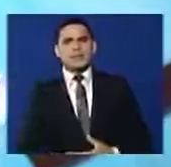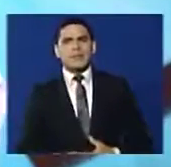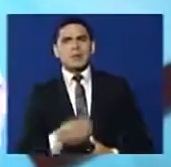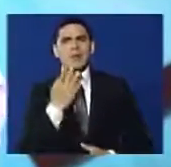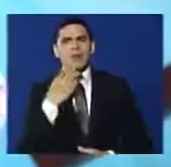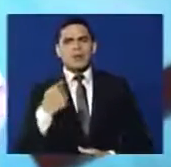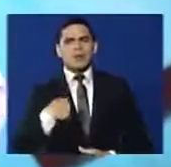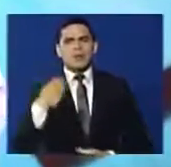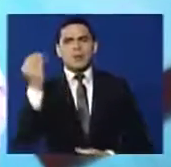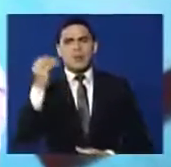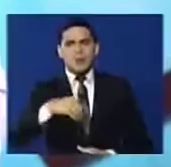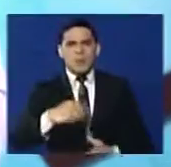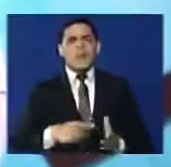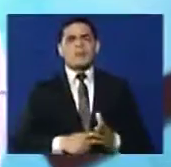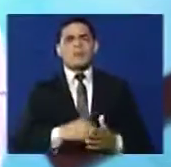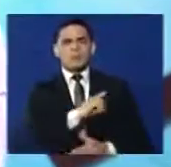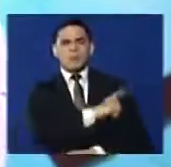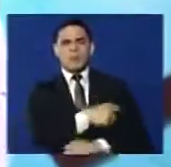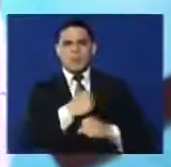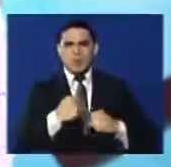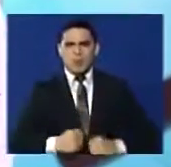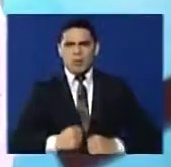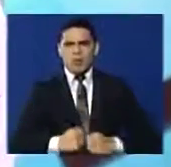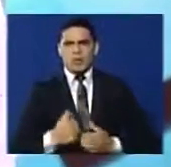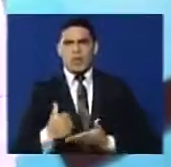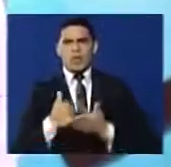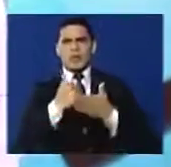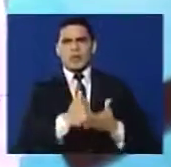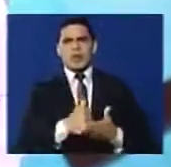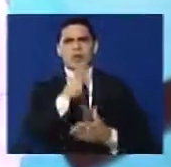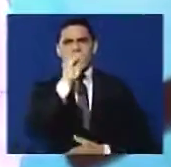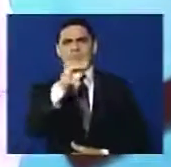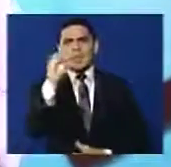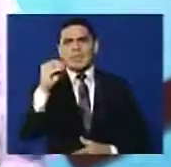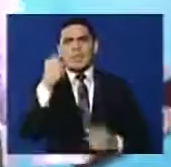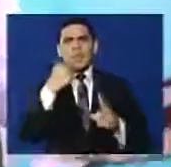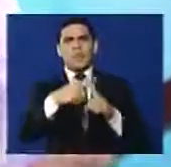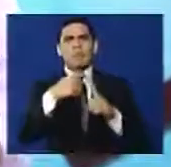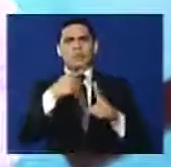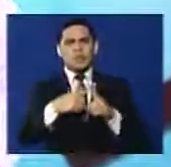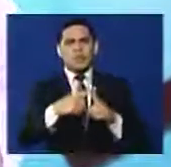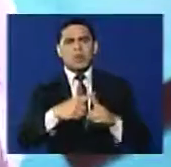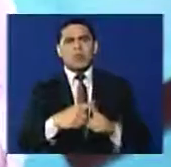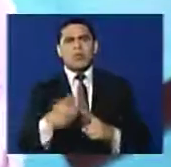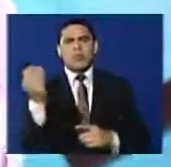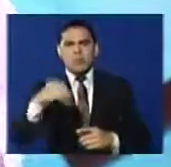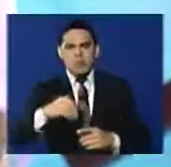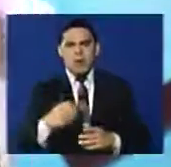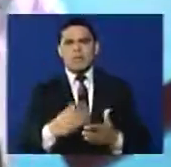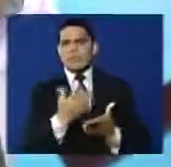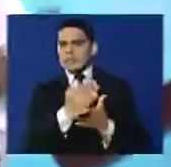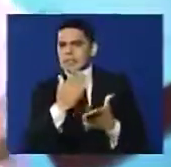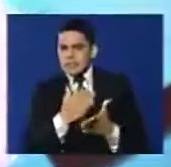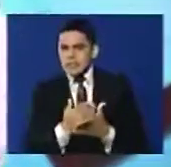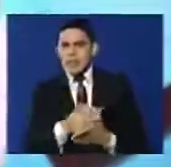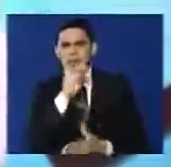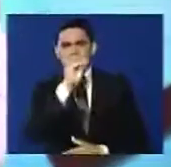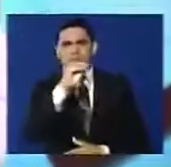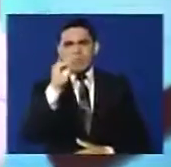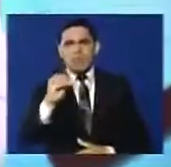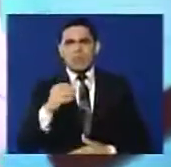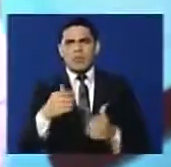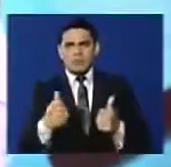Quizá debió ser mucho más incisivo en colaborar con mensajes positivos, o sea, más frecuente, más formal en eso,